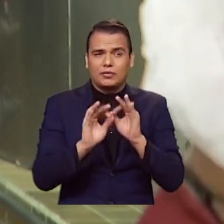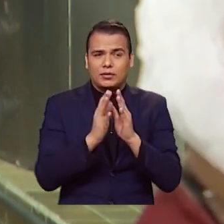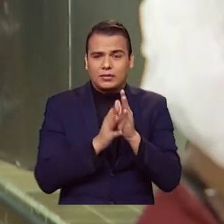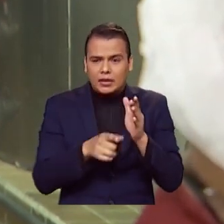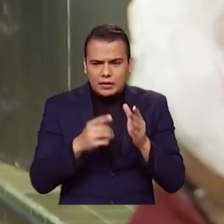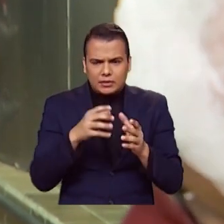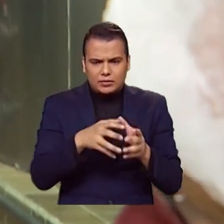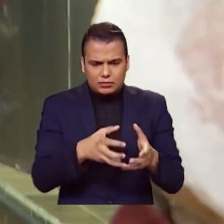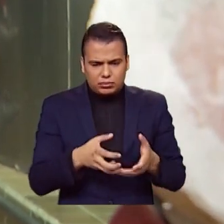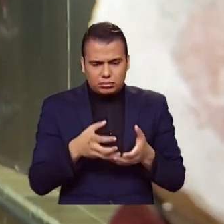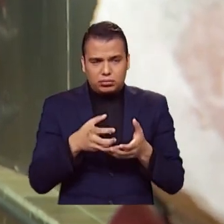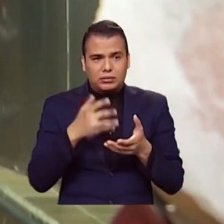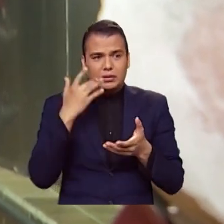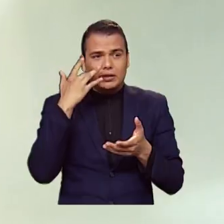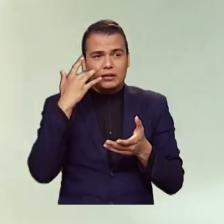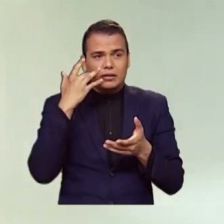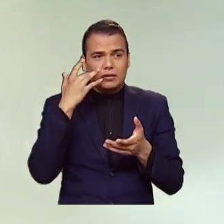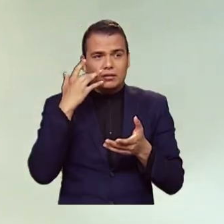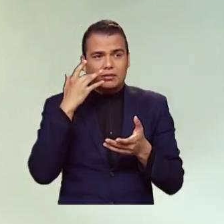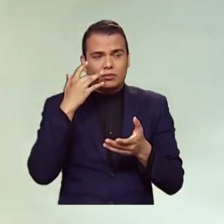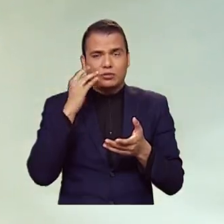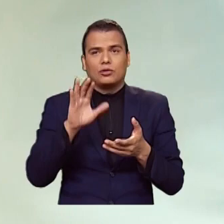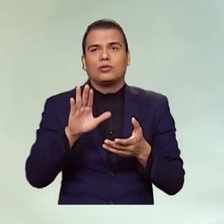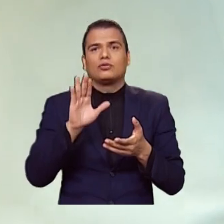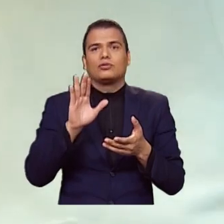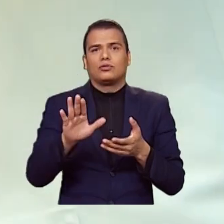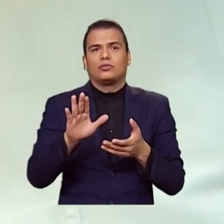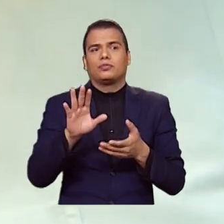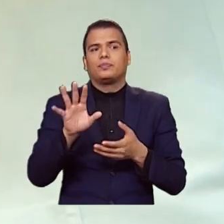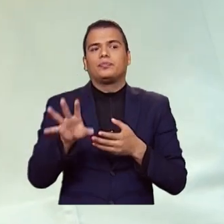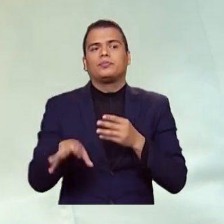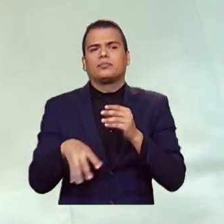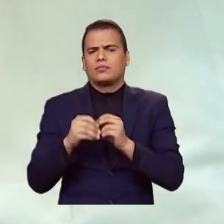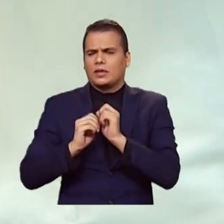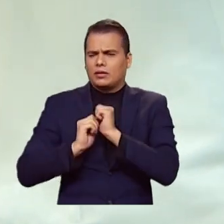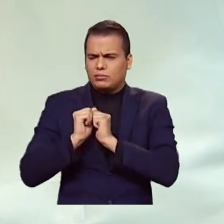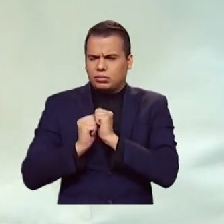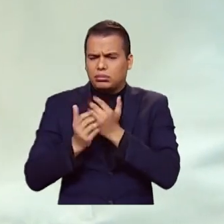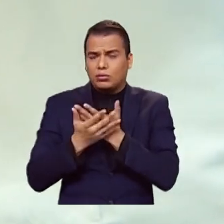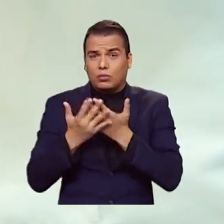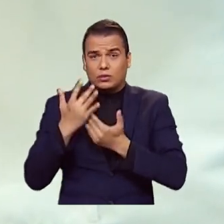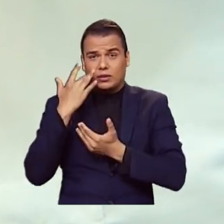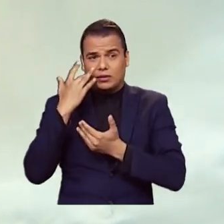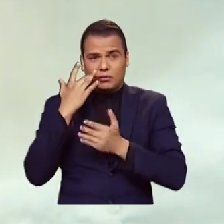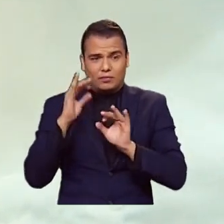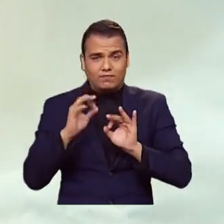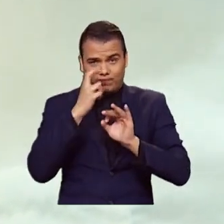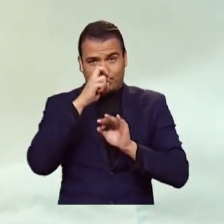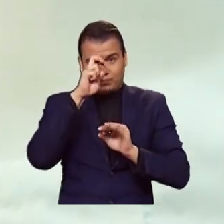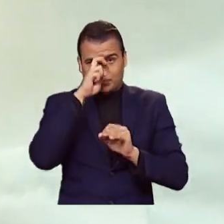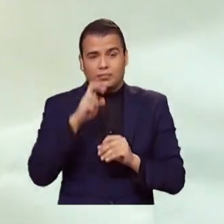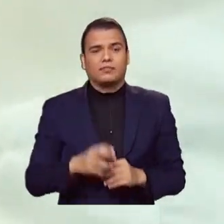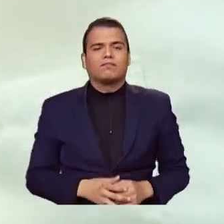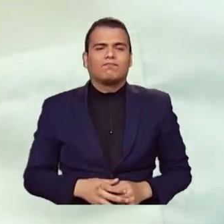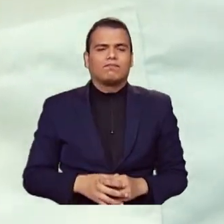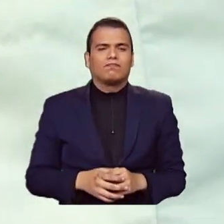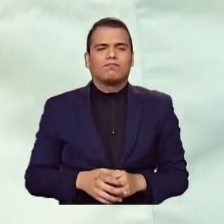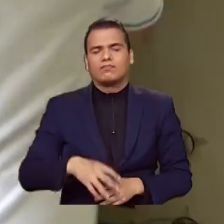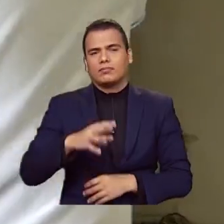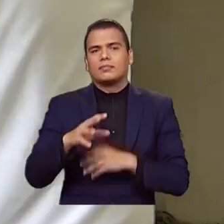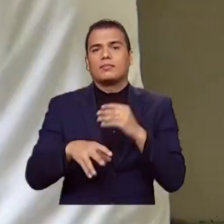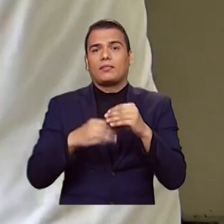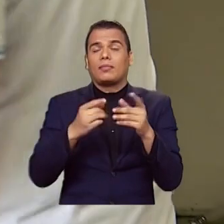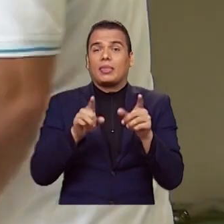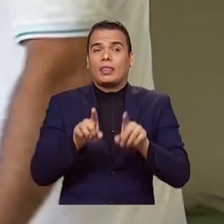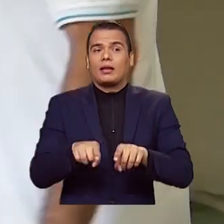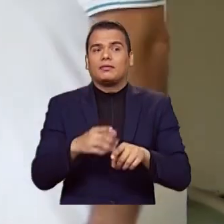de la uva, en la desinfección de todos los equipos y definitivamente pues en todo el proceso como tal. También ha resultado fundamental el